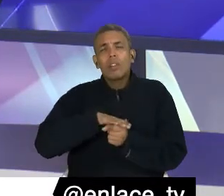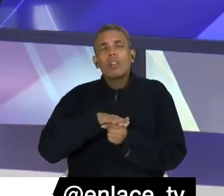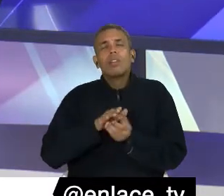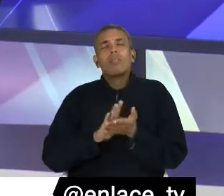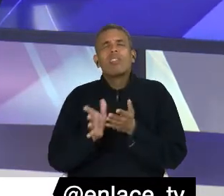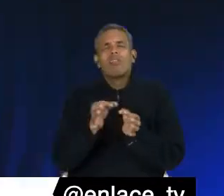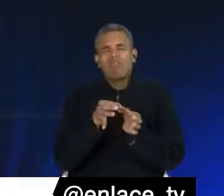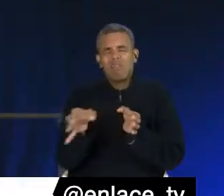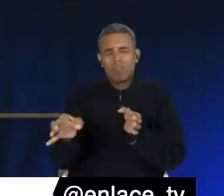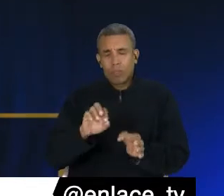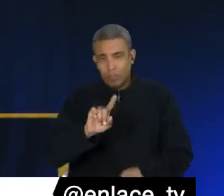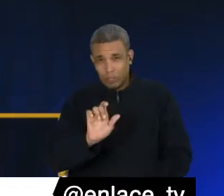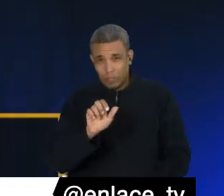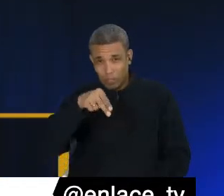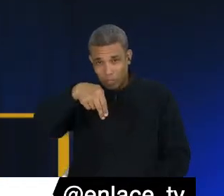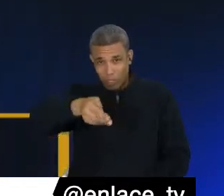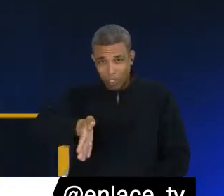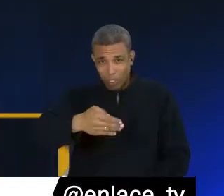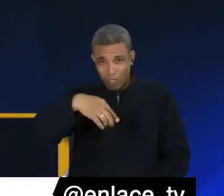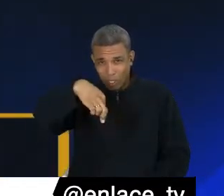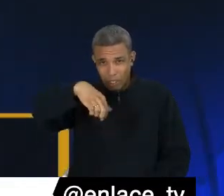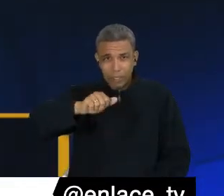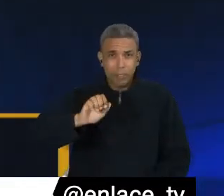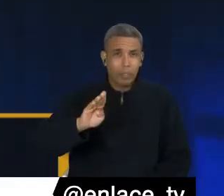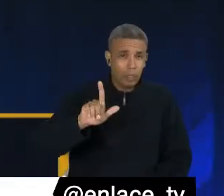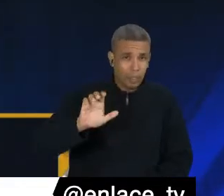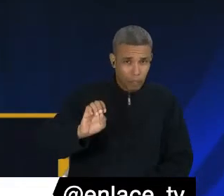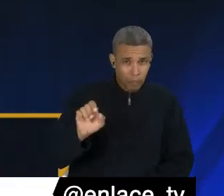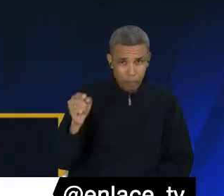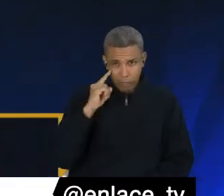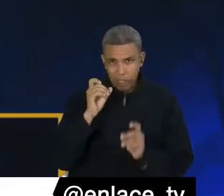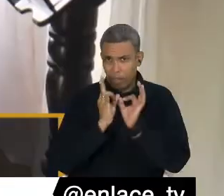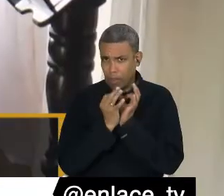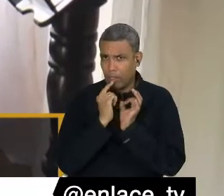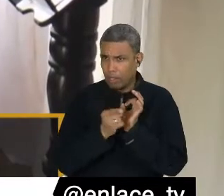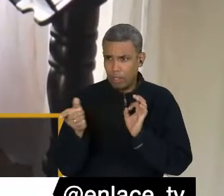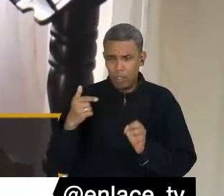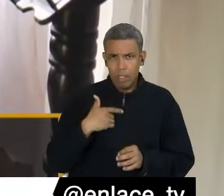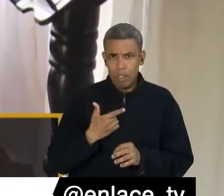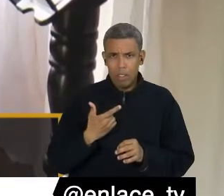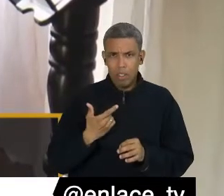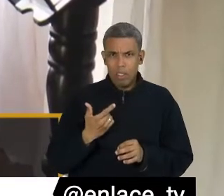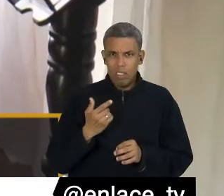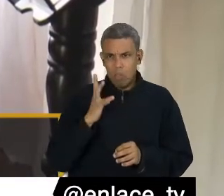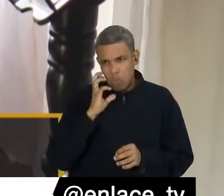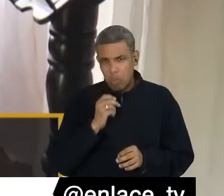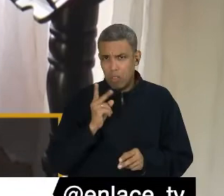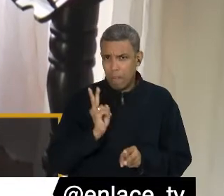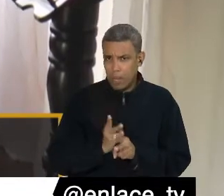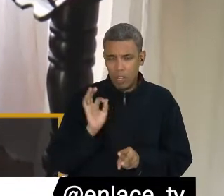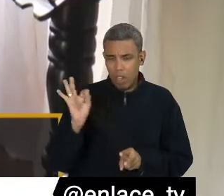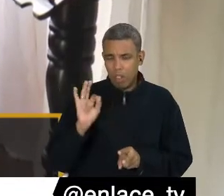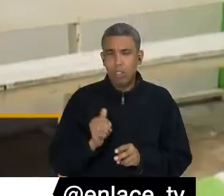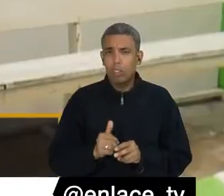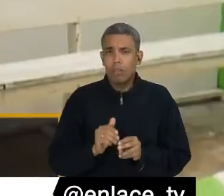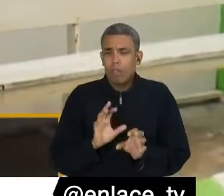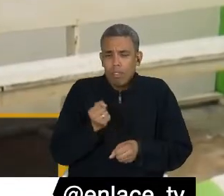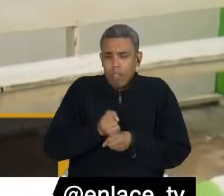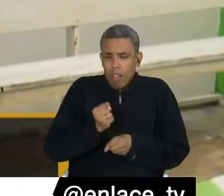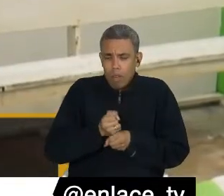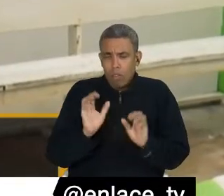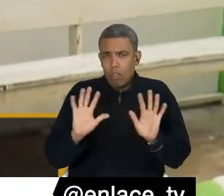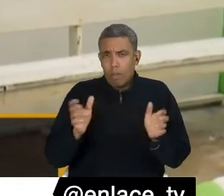obrero. Este era Elder Correa Rodríguez, de 32 años, quien fue asesinado en el municipio de San Pablo, sur de Bolívar. Su familia